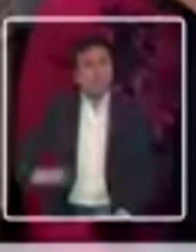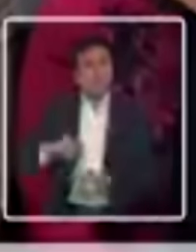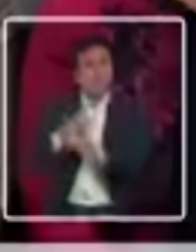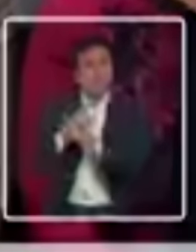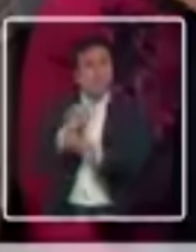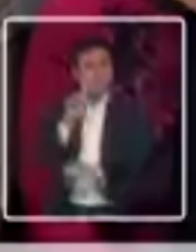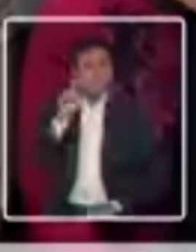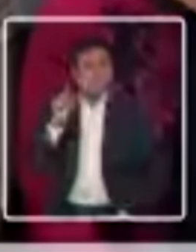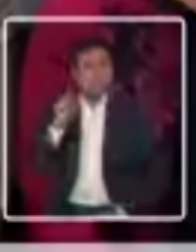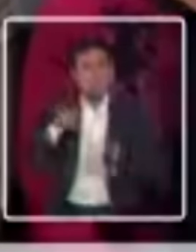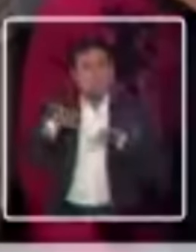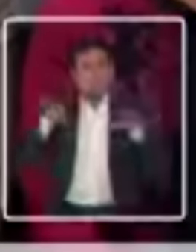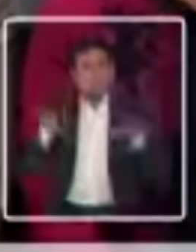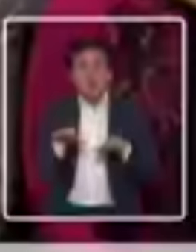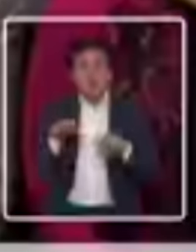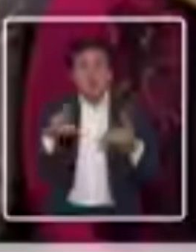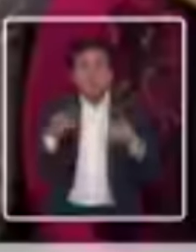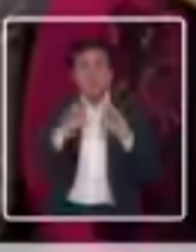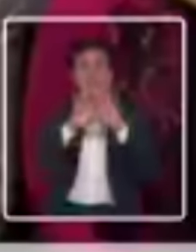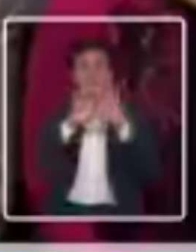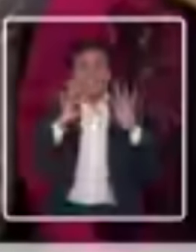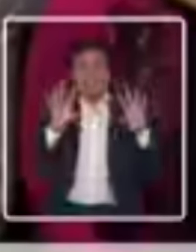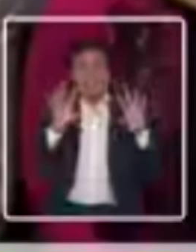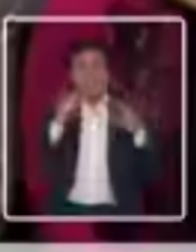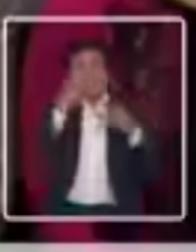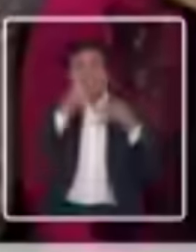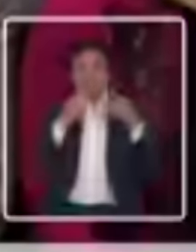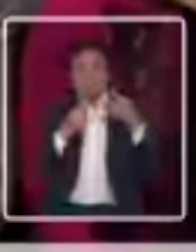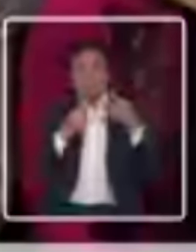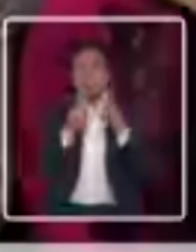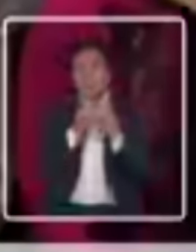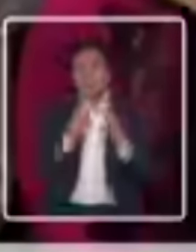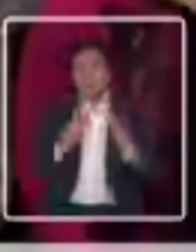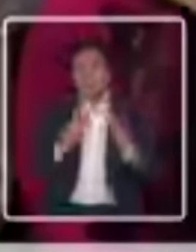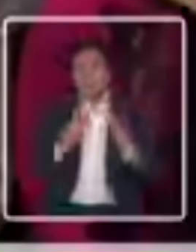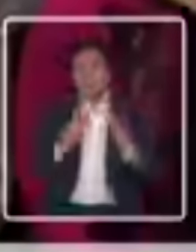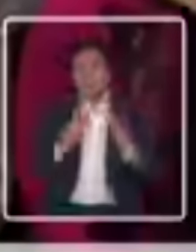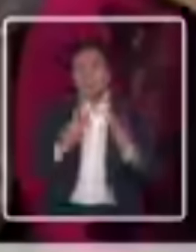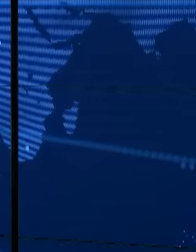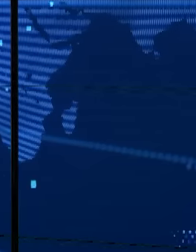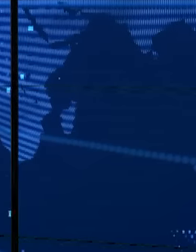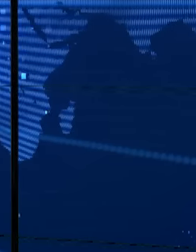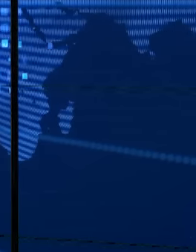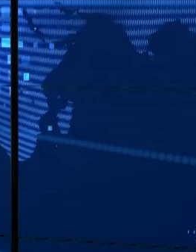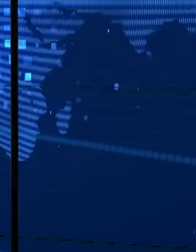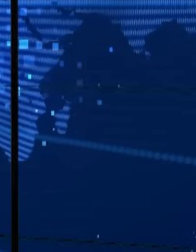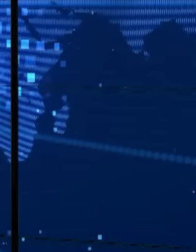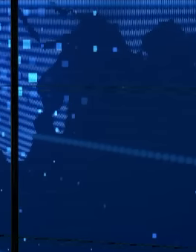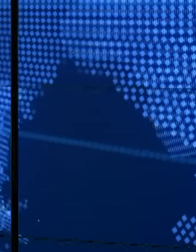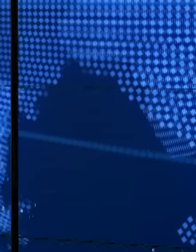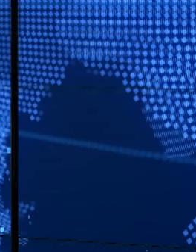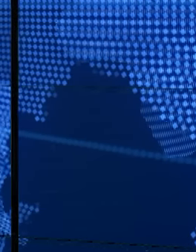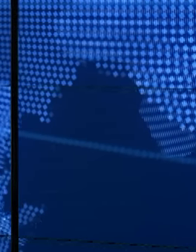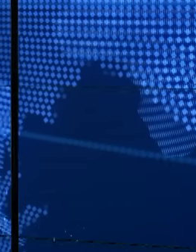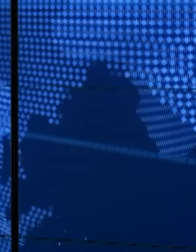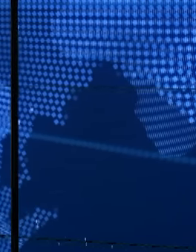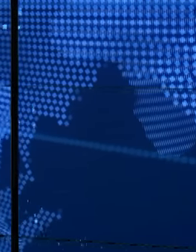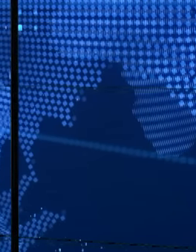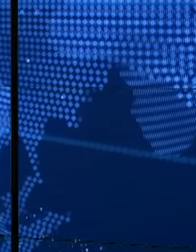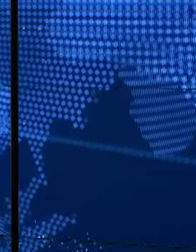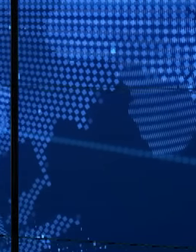venezolano en el esfuerzo para esclarecer esta investigación. Desde el régimen, a pesar de que se